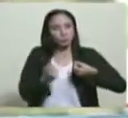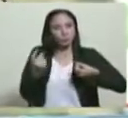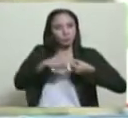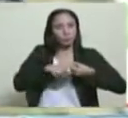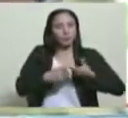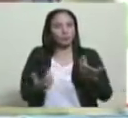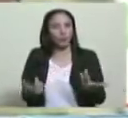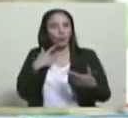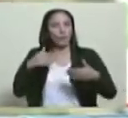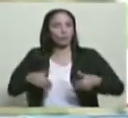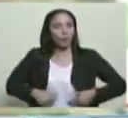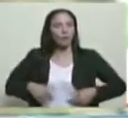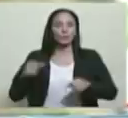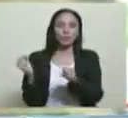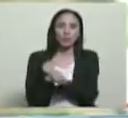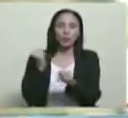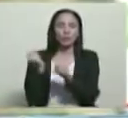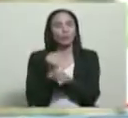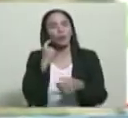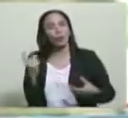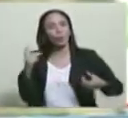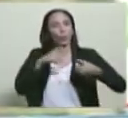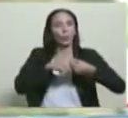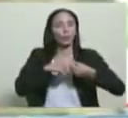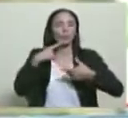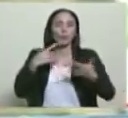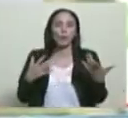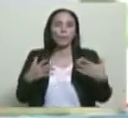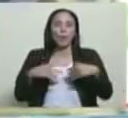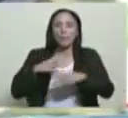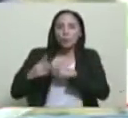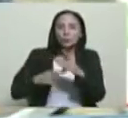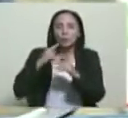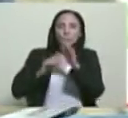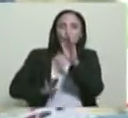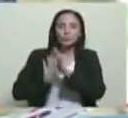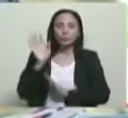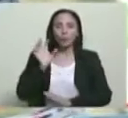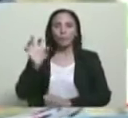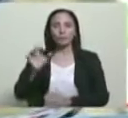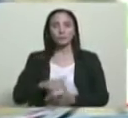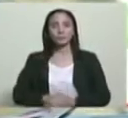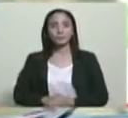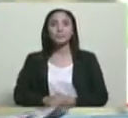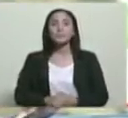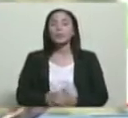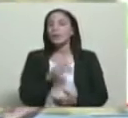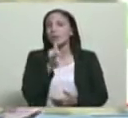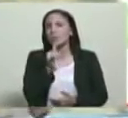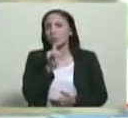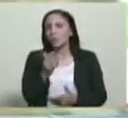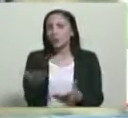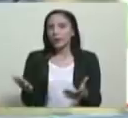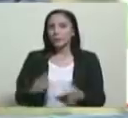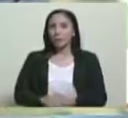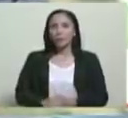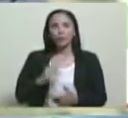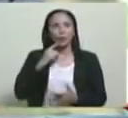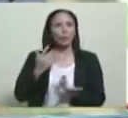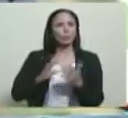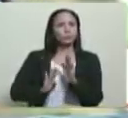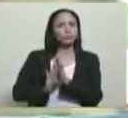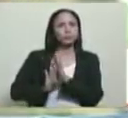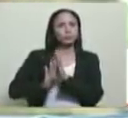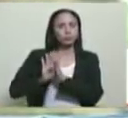manos, fuerza, voluntades para seguir trabajando por la producción nacional. También informar, presidente, que hemos ido